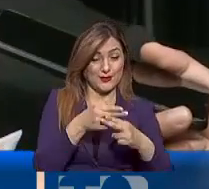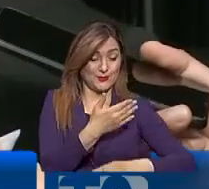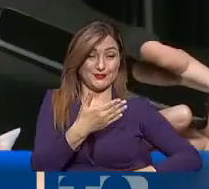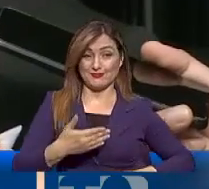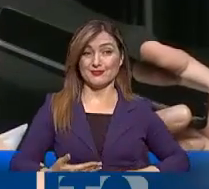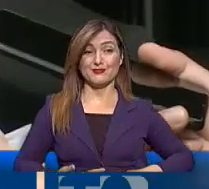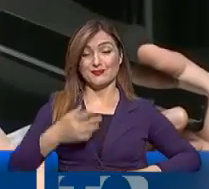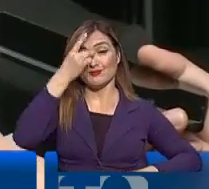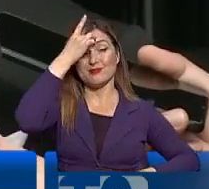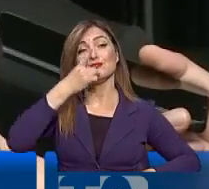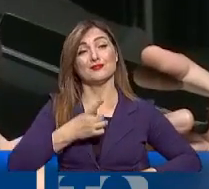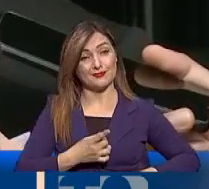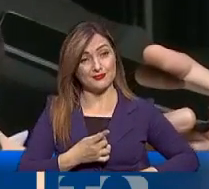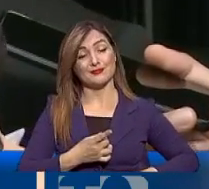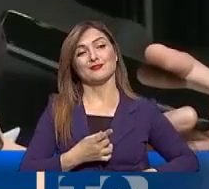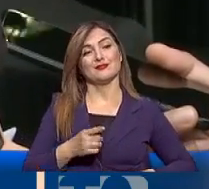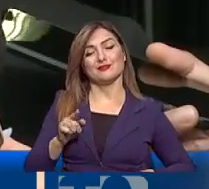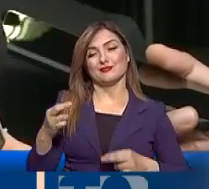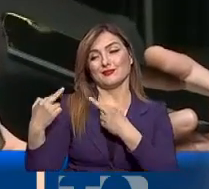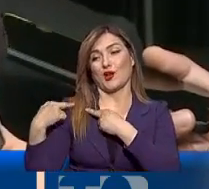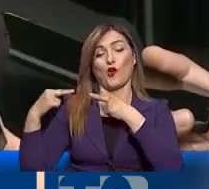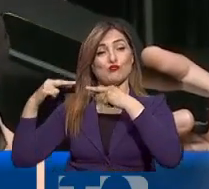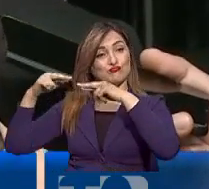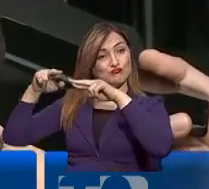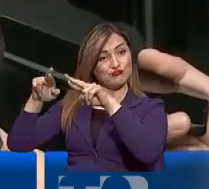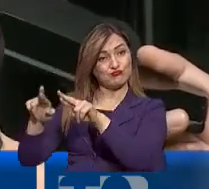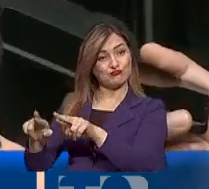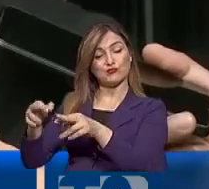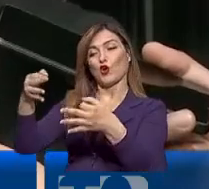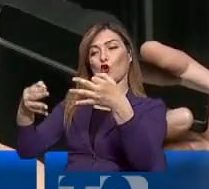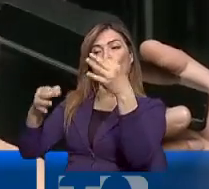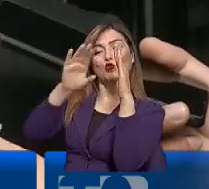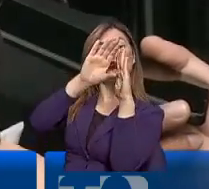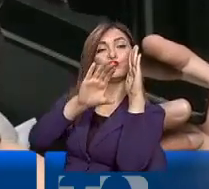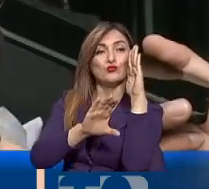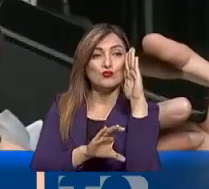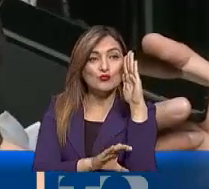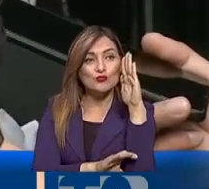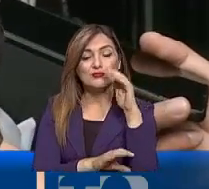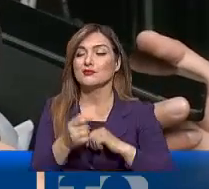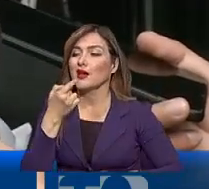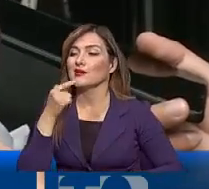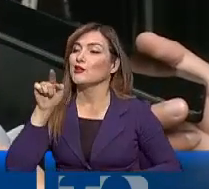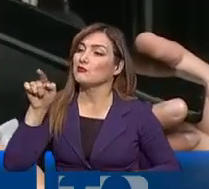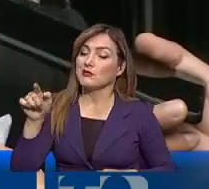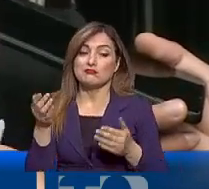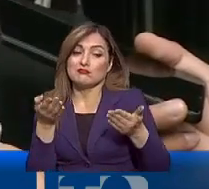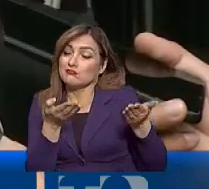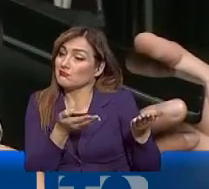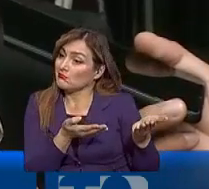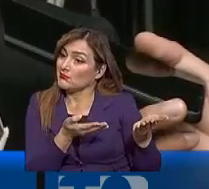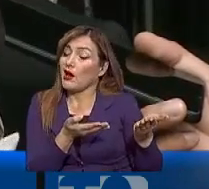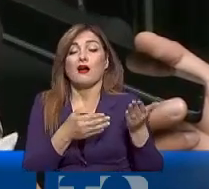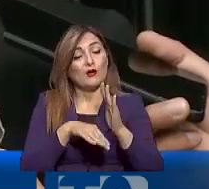Maldonado es devolverle la responsabilidad a la Corte Constitucional y decirle, miren, este